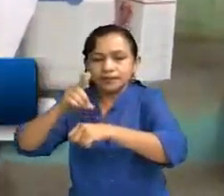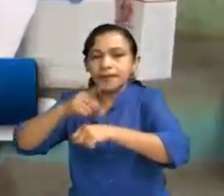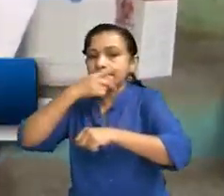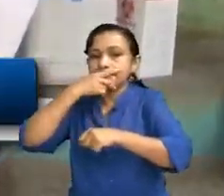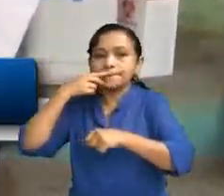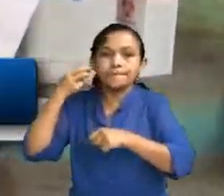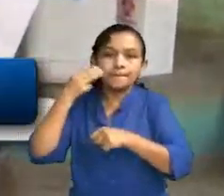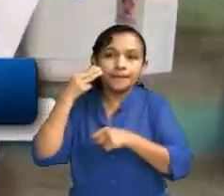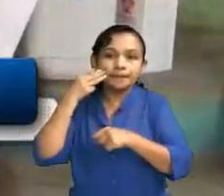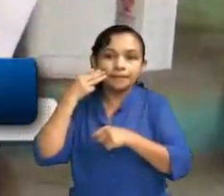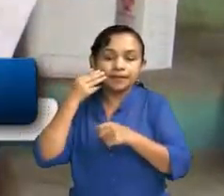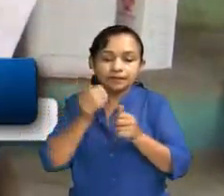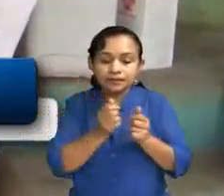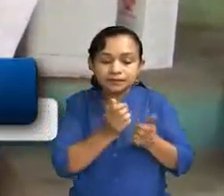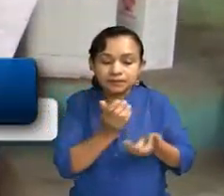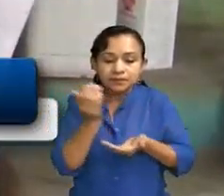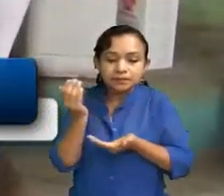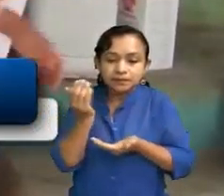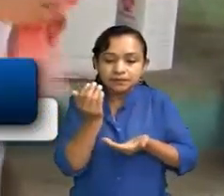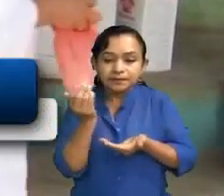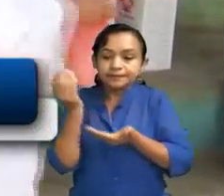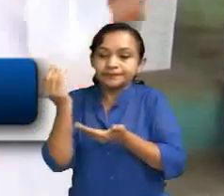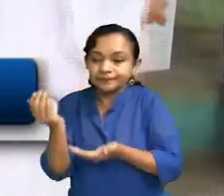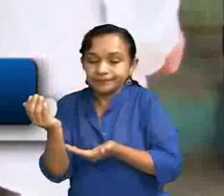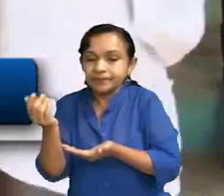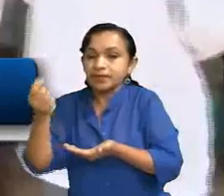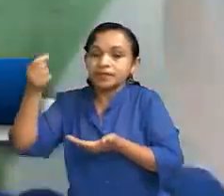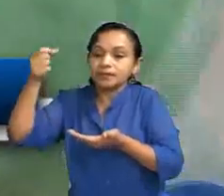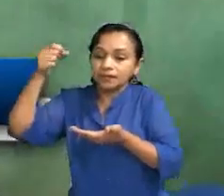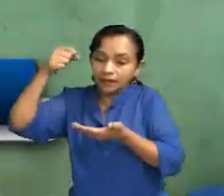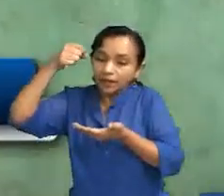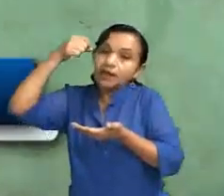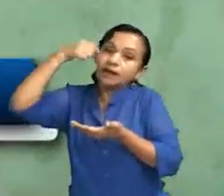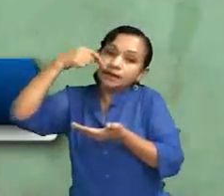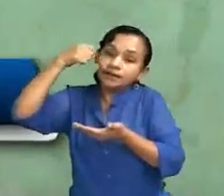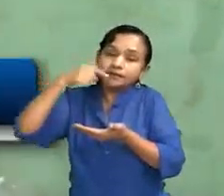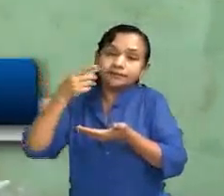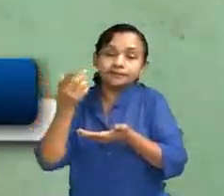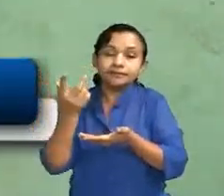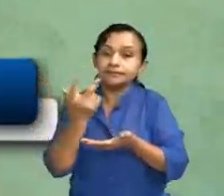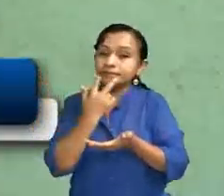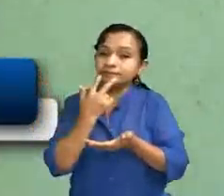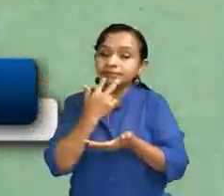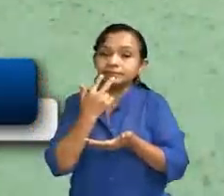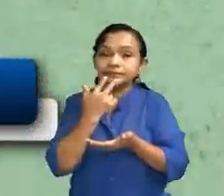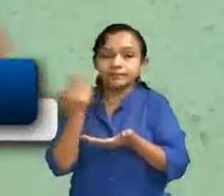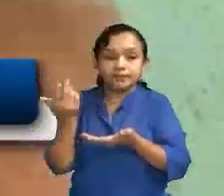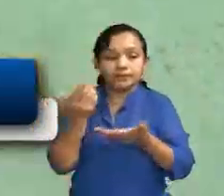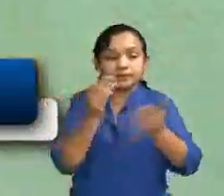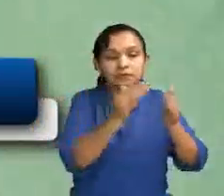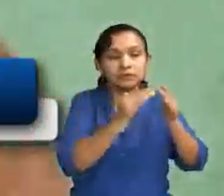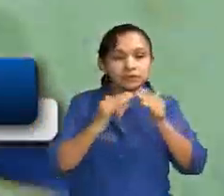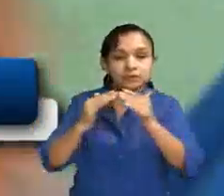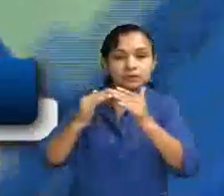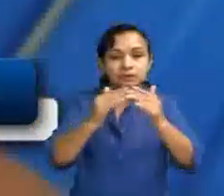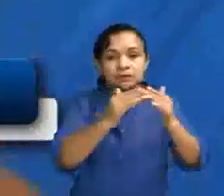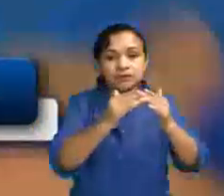la mamá solo tenga que llevar a su bebé al puesto médico. Así a no salir pues hasta la ciudad, que le llaman